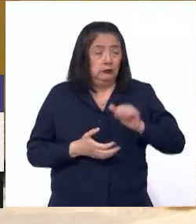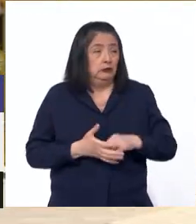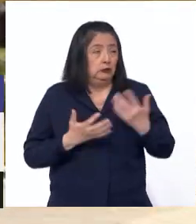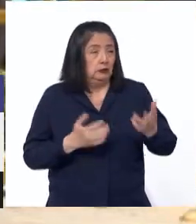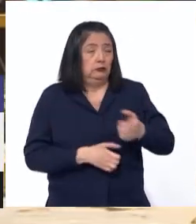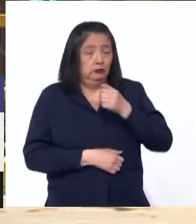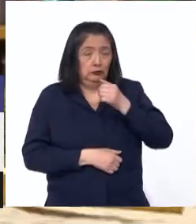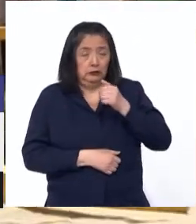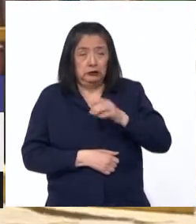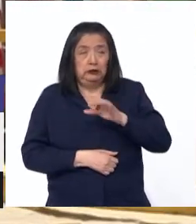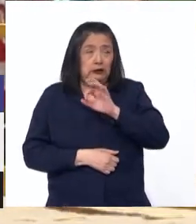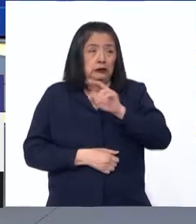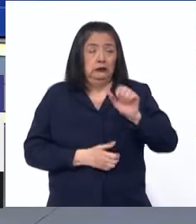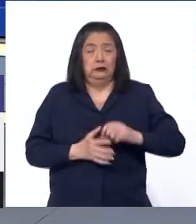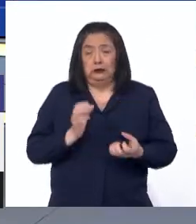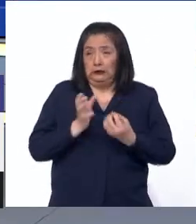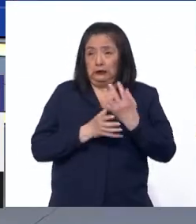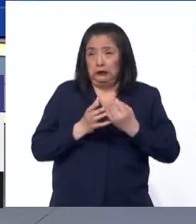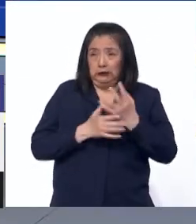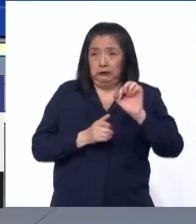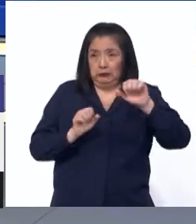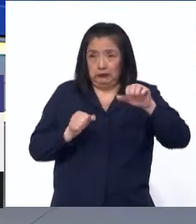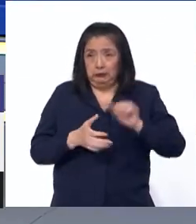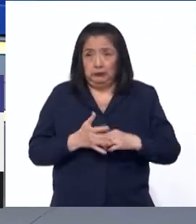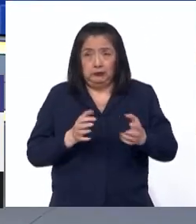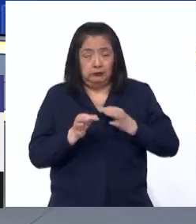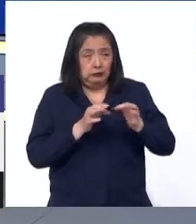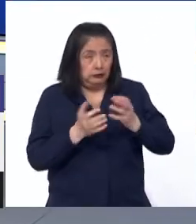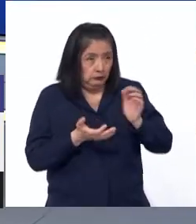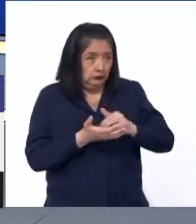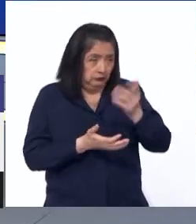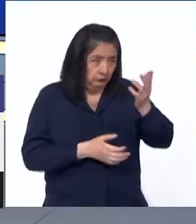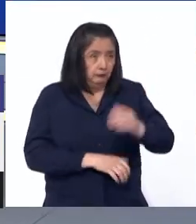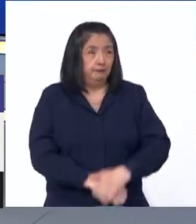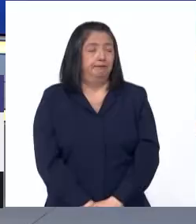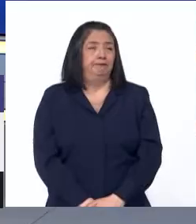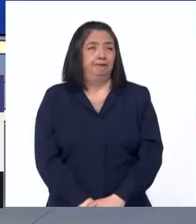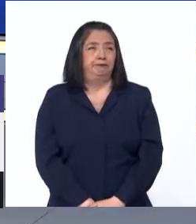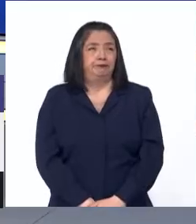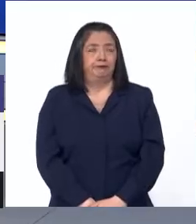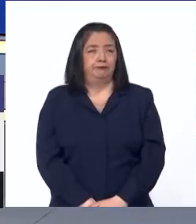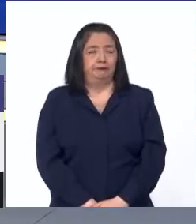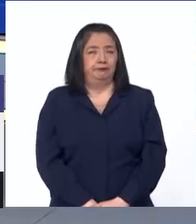Estamos con Carlos Vázquez desde Arequipa para que nos dé más detalles. Adelante.